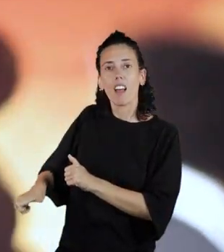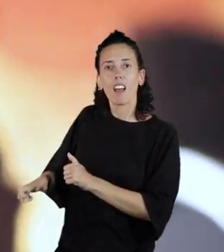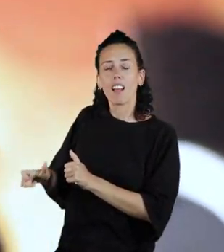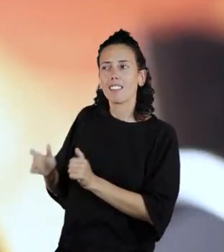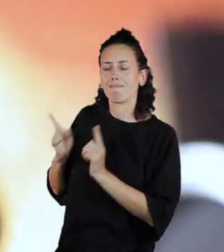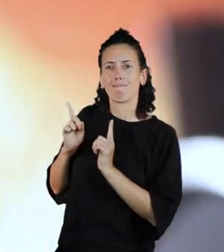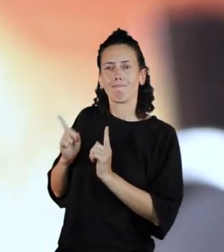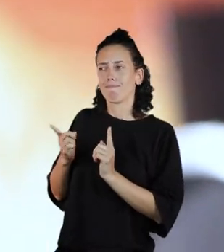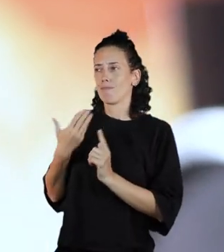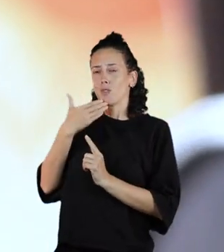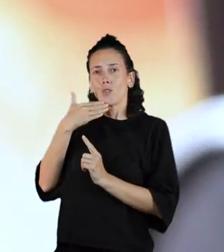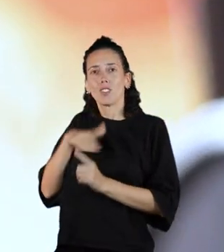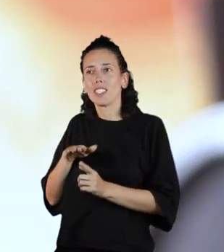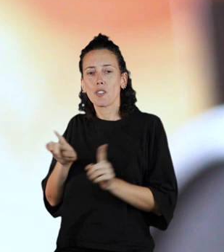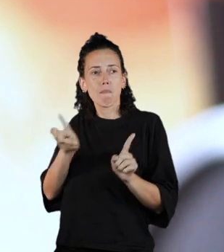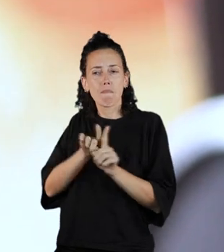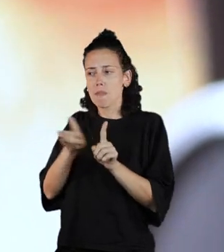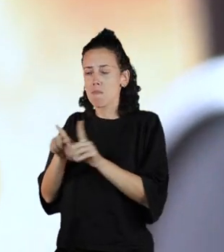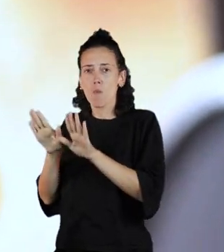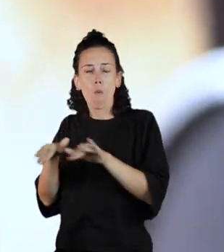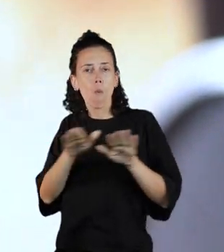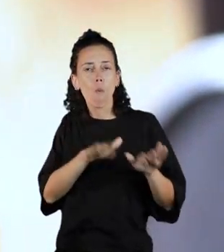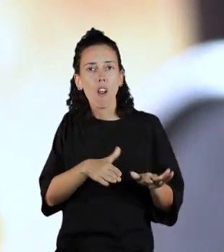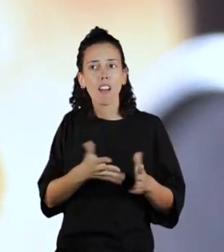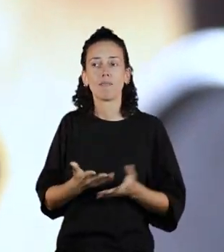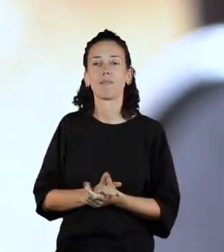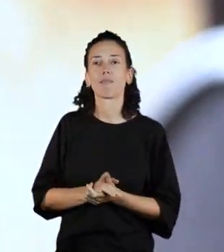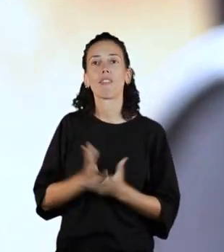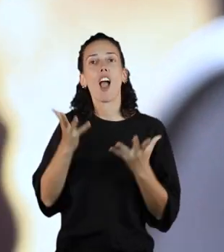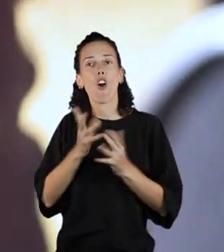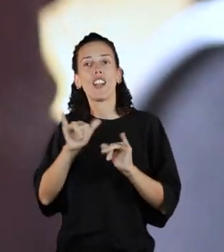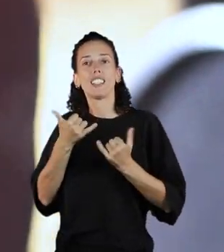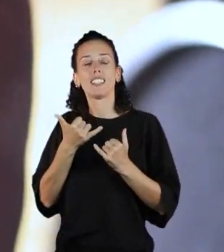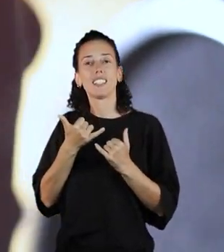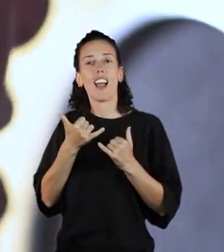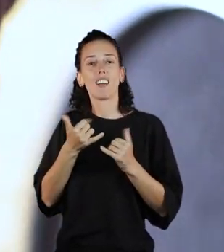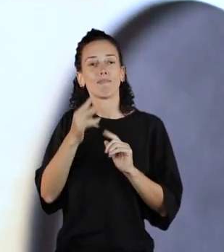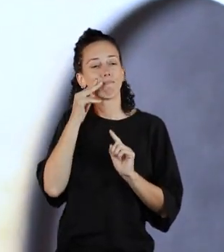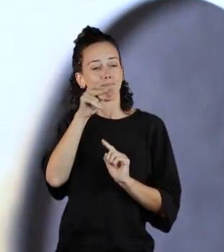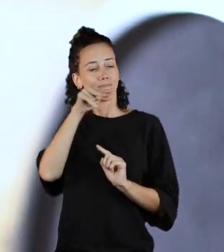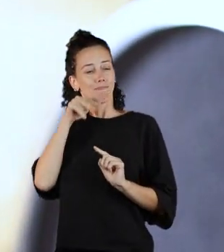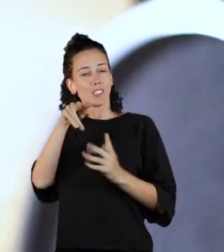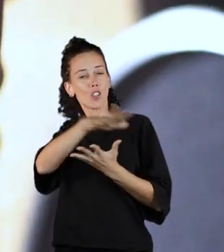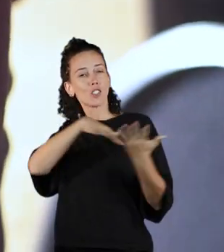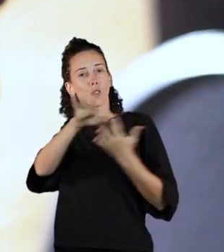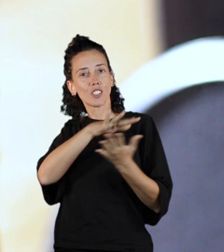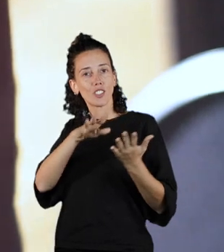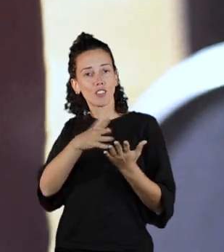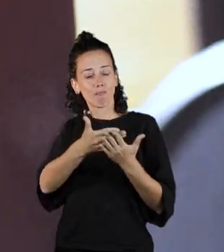Y lo mismo me pregunto, pero bueno, ahora ya con otra conciencia.